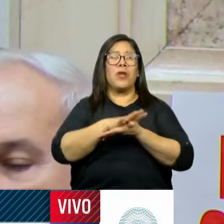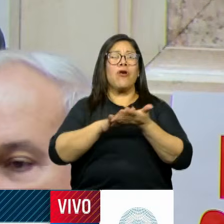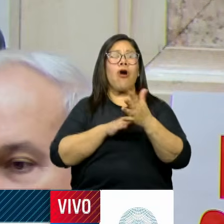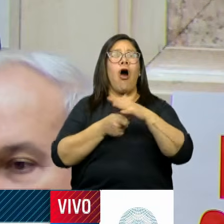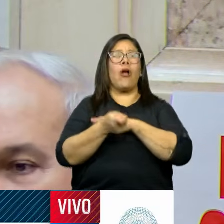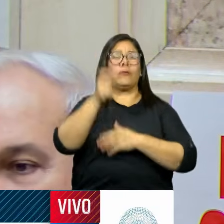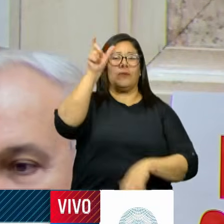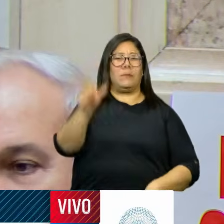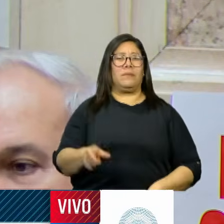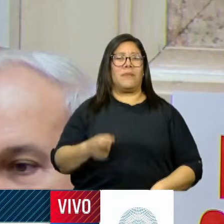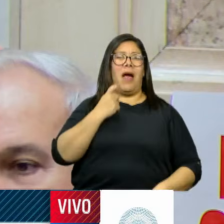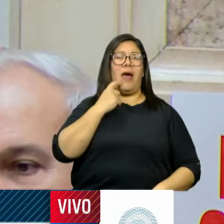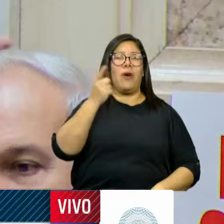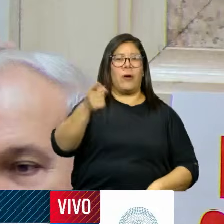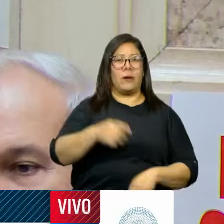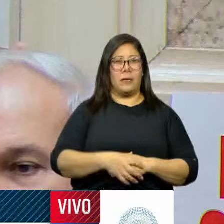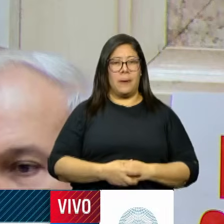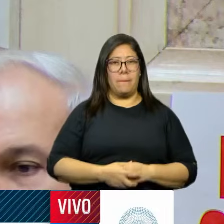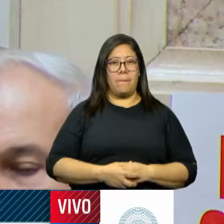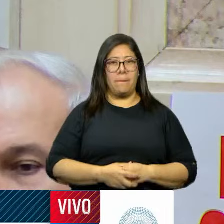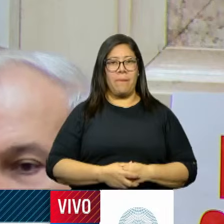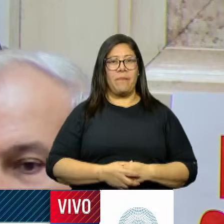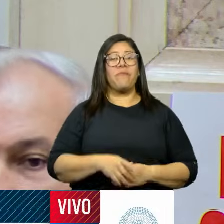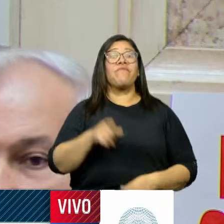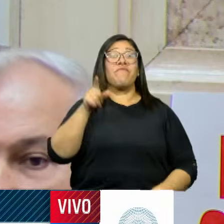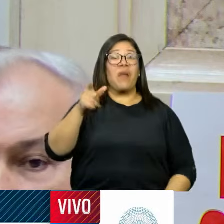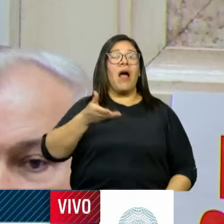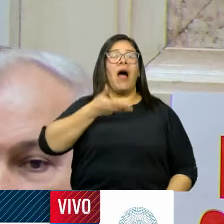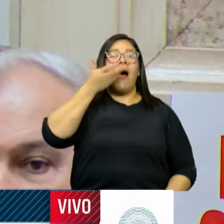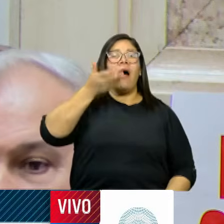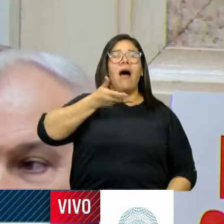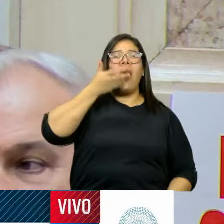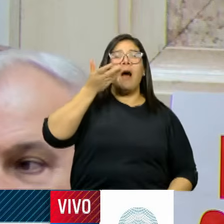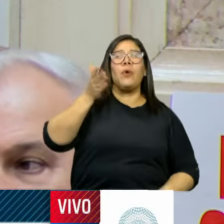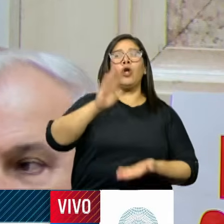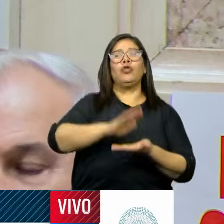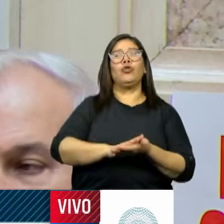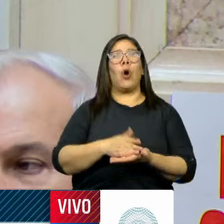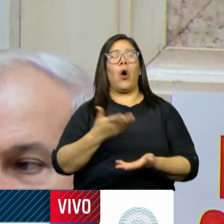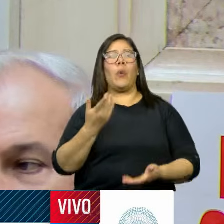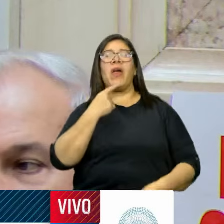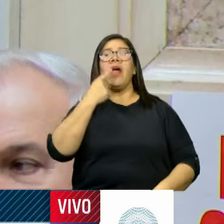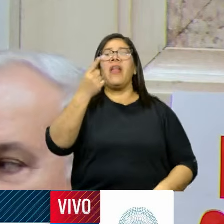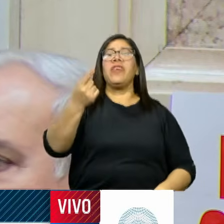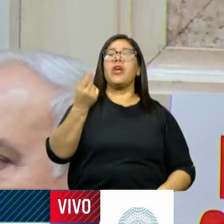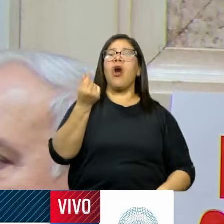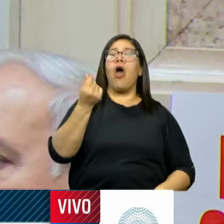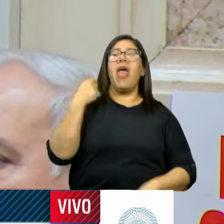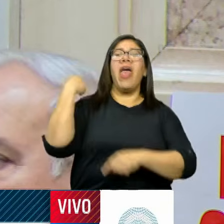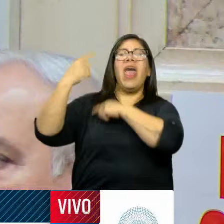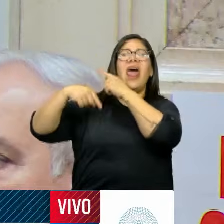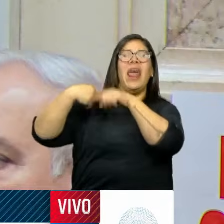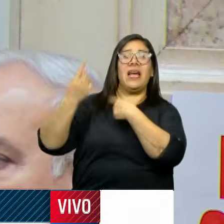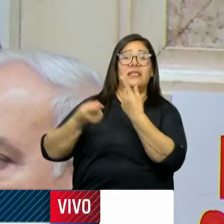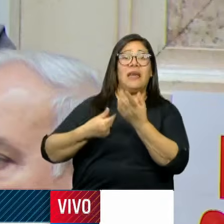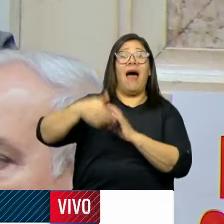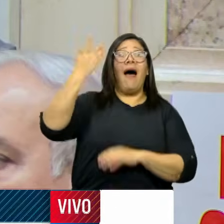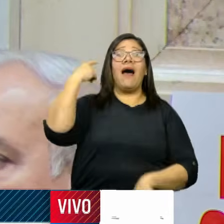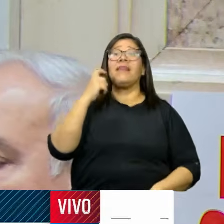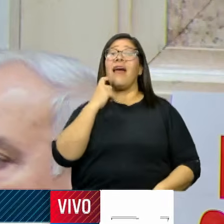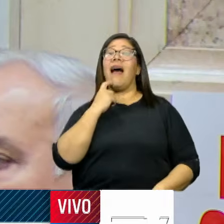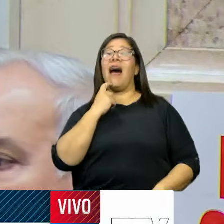Adorni. El del relato fantástico de la herencia que mutó de bancarrota